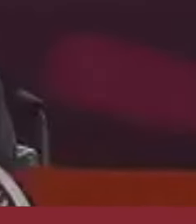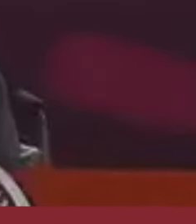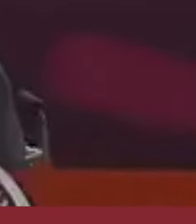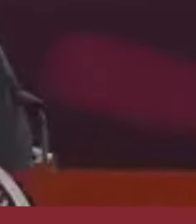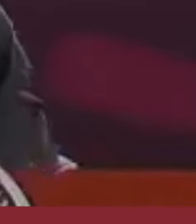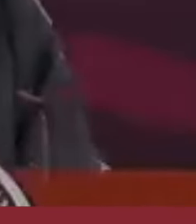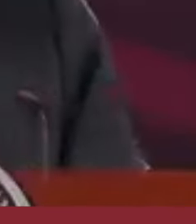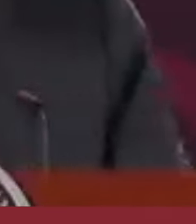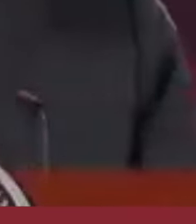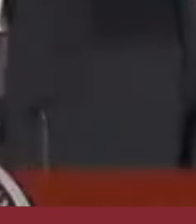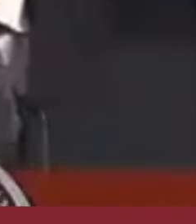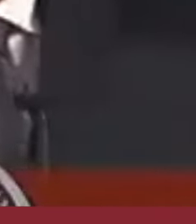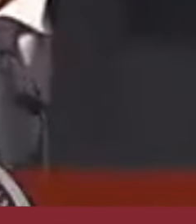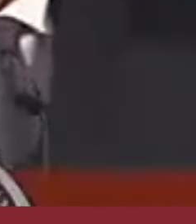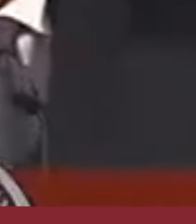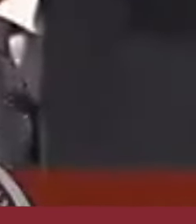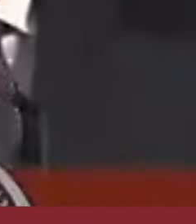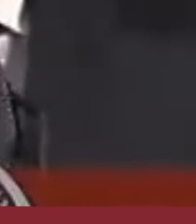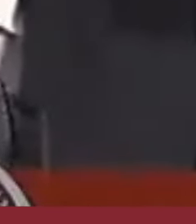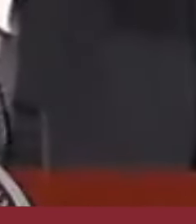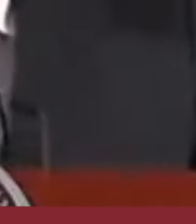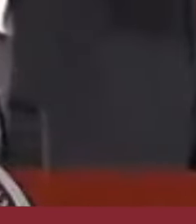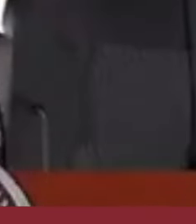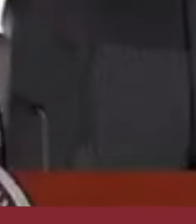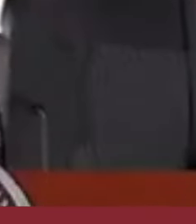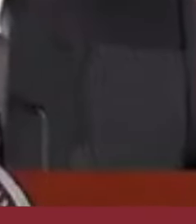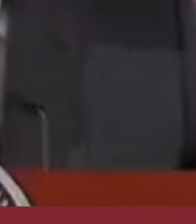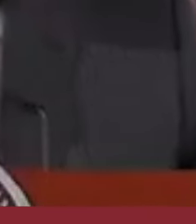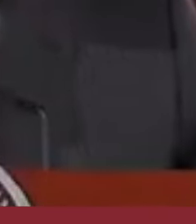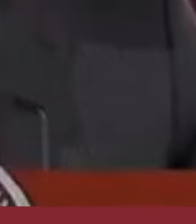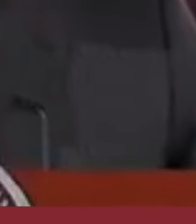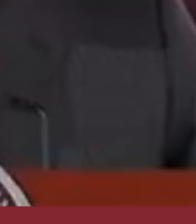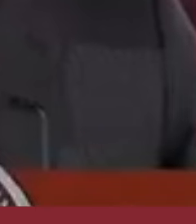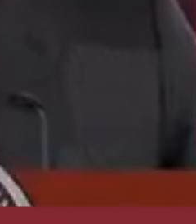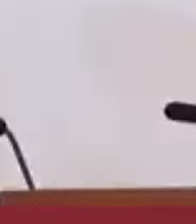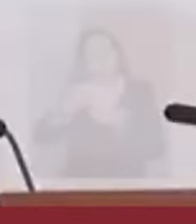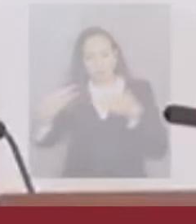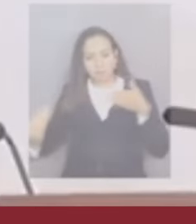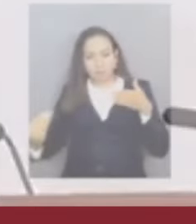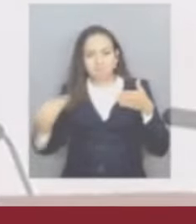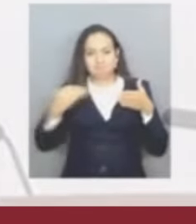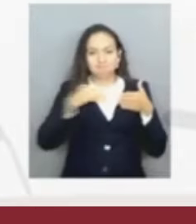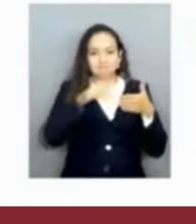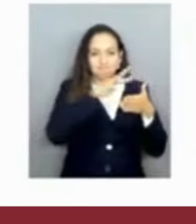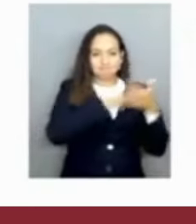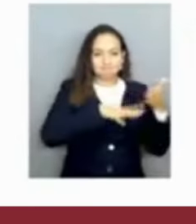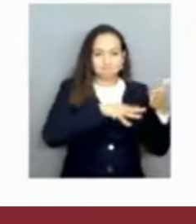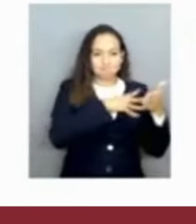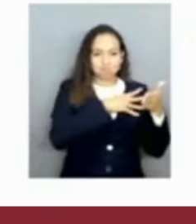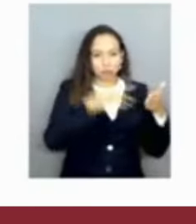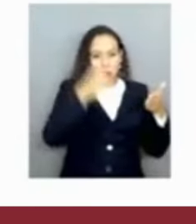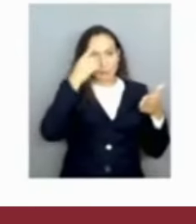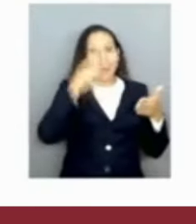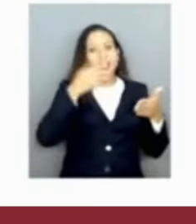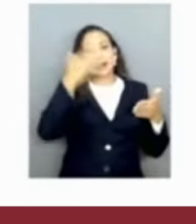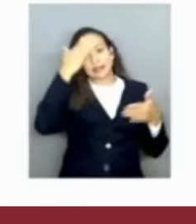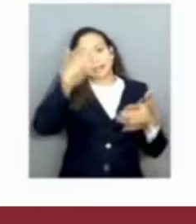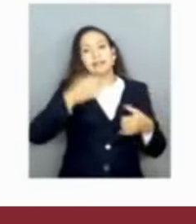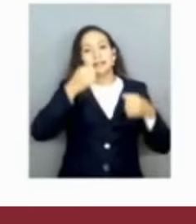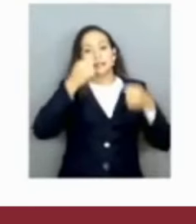crucial que los ministros estén presentes y participen activamente en las discusiones y decisiones que se tomarán en los próximos